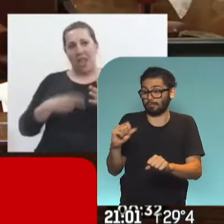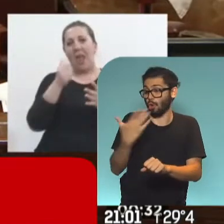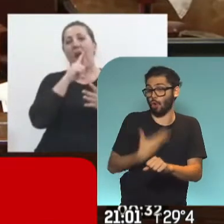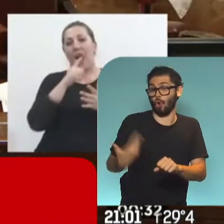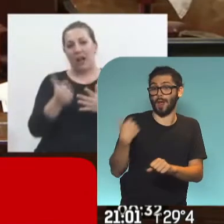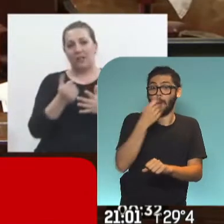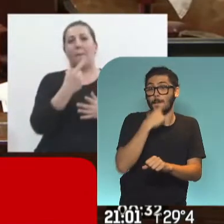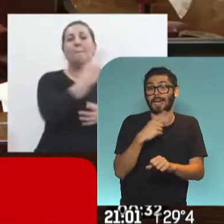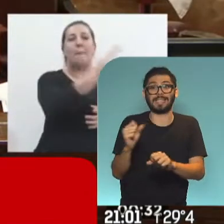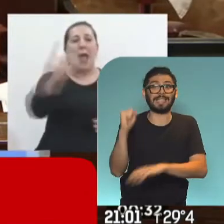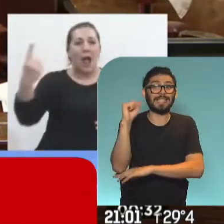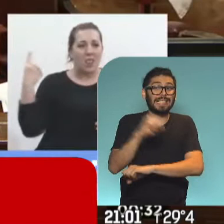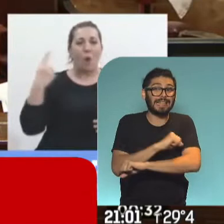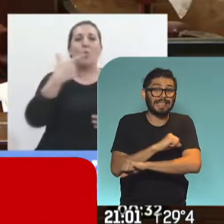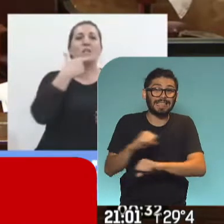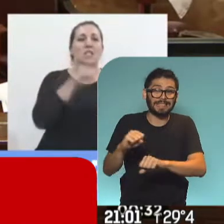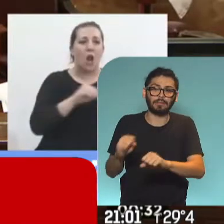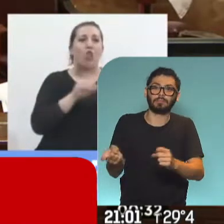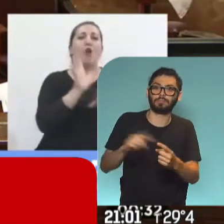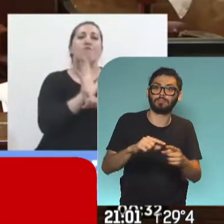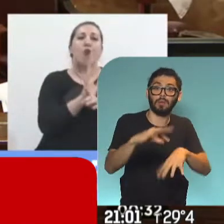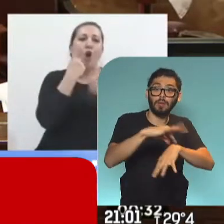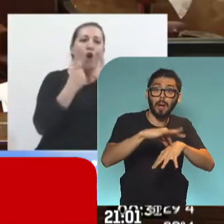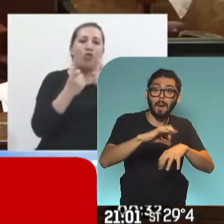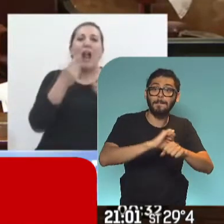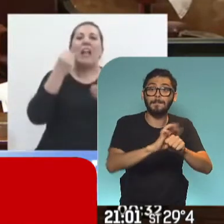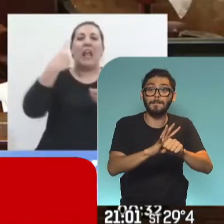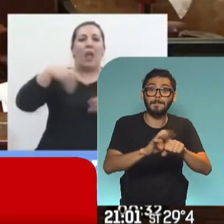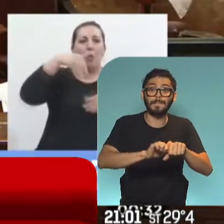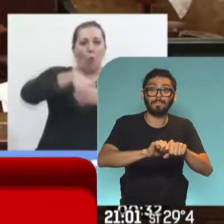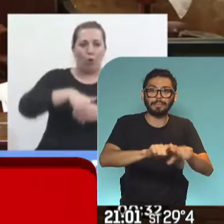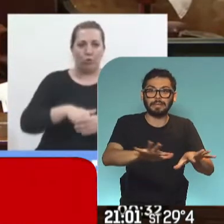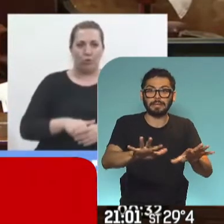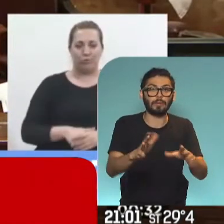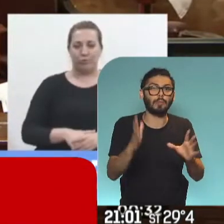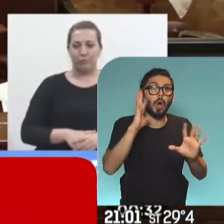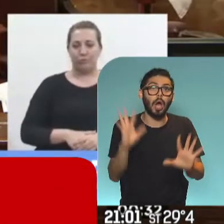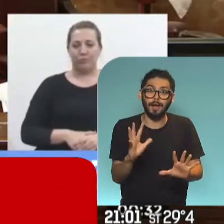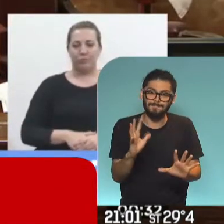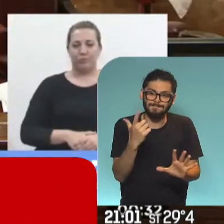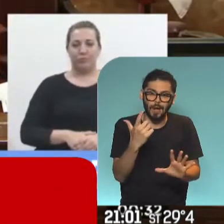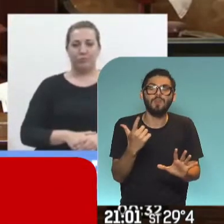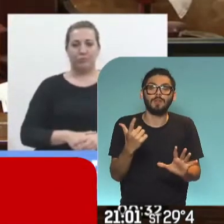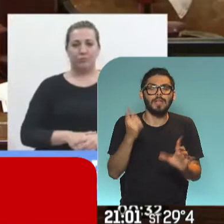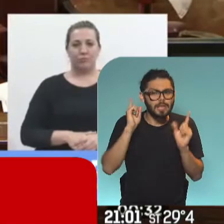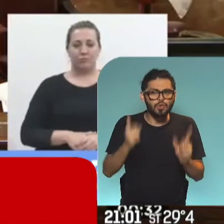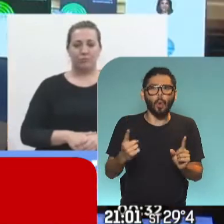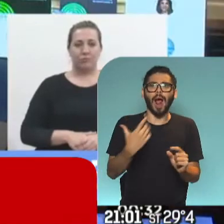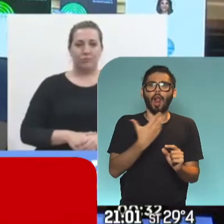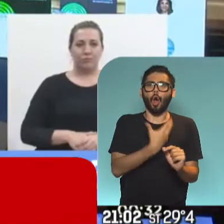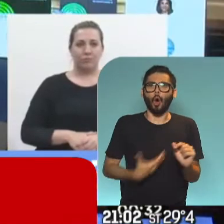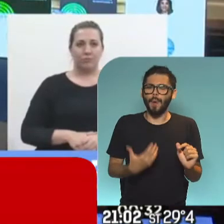gobierno de Mauricio Macri y después la pandemia que nadie podía prever. Y así de todo, el Ejecutivo tomó medidas para afrontar la